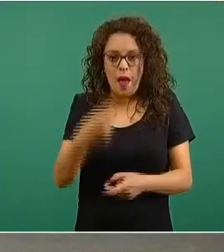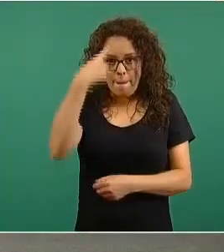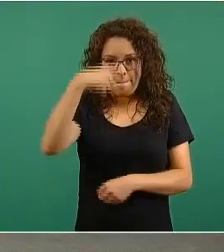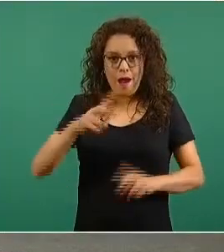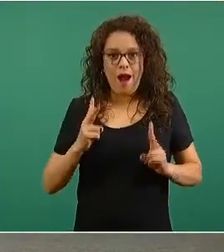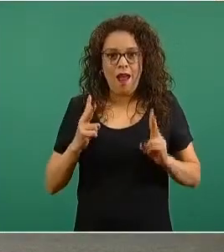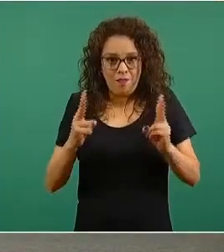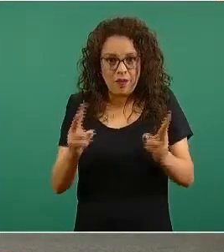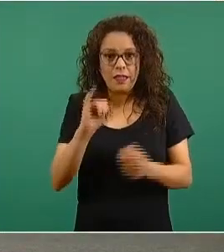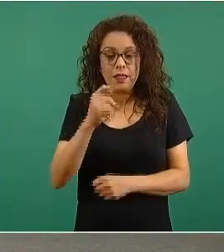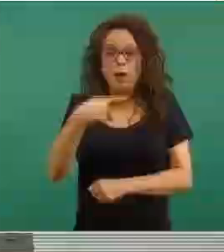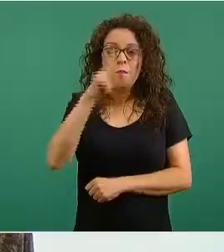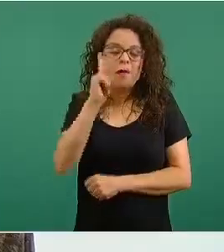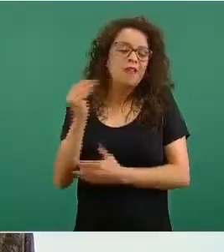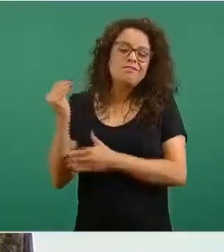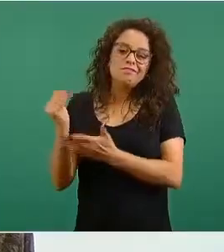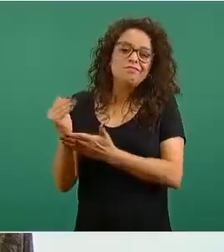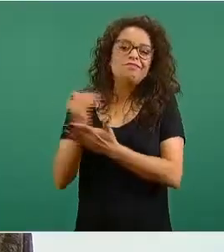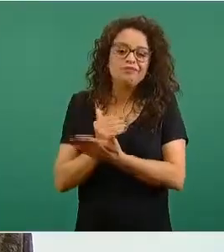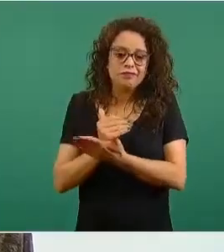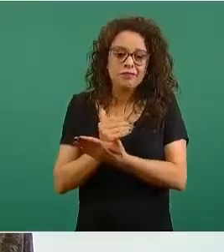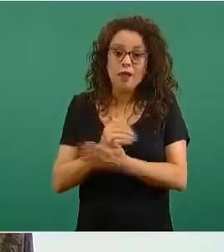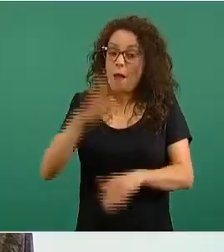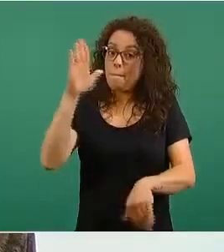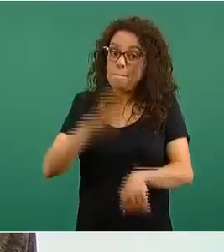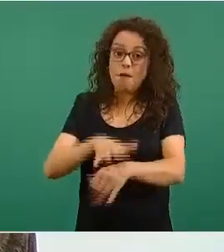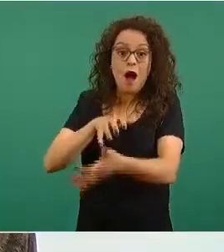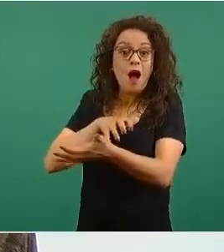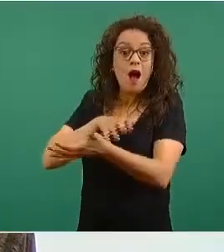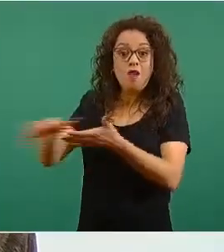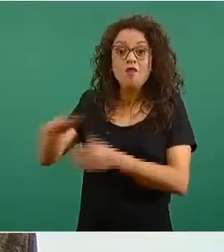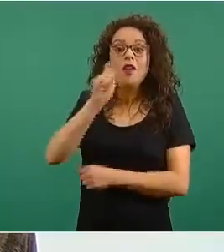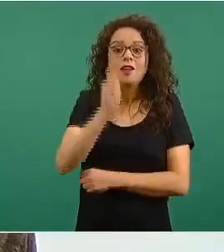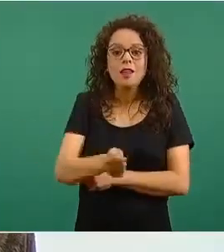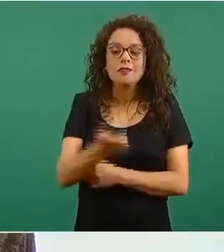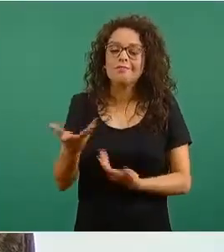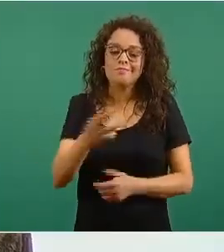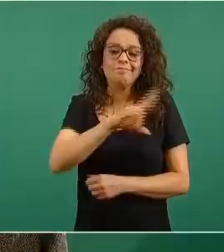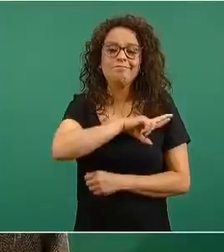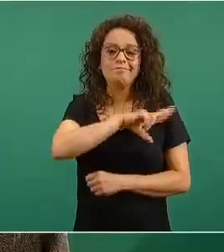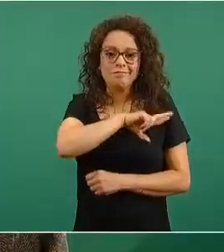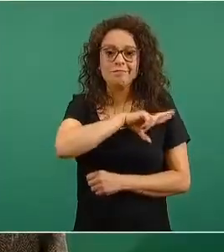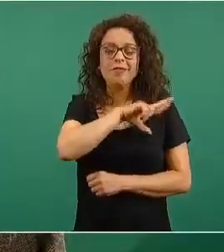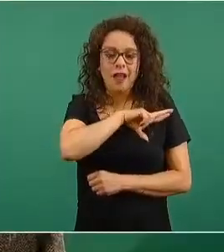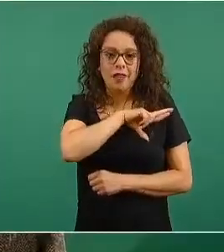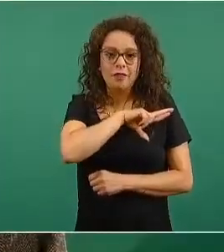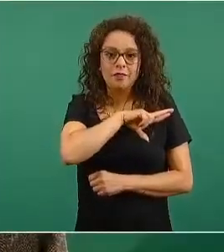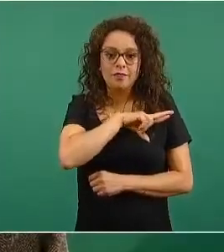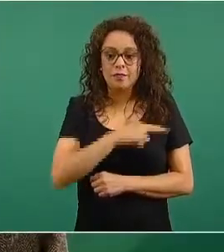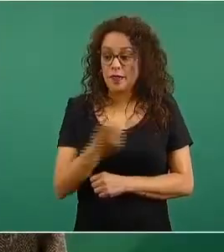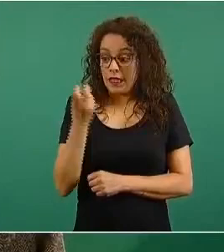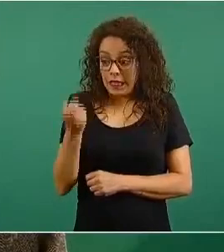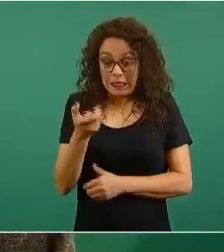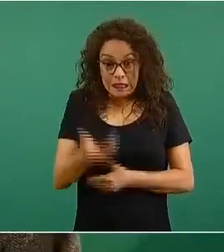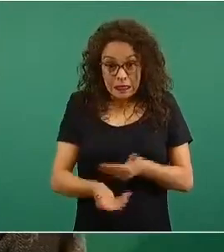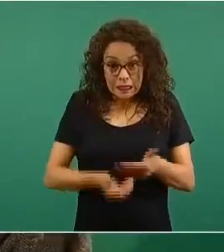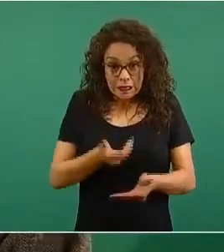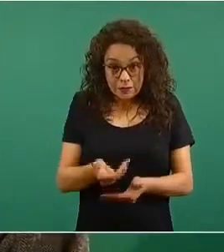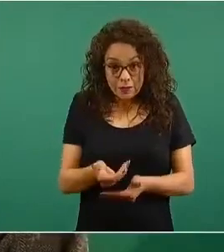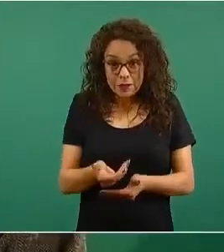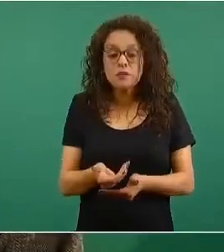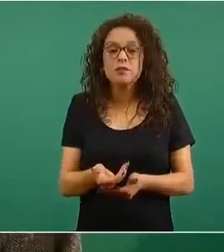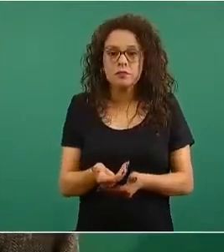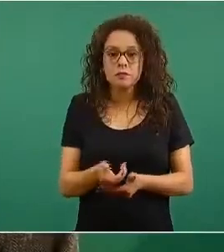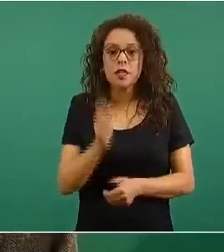minoría. La enorme mayoría son servicios privados. Y la mayoría de esos servicios privados son